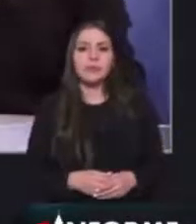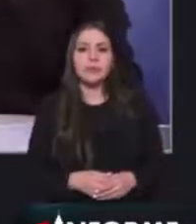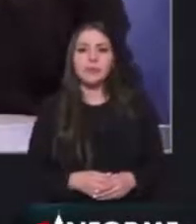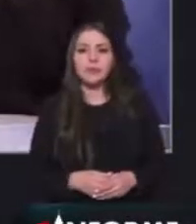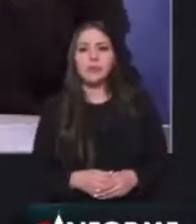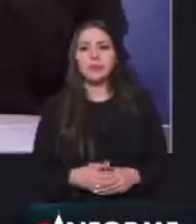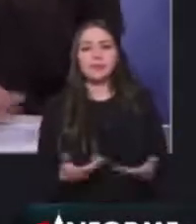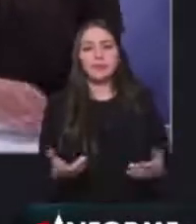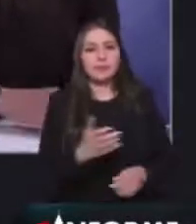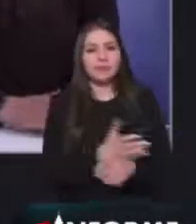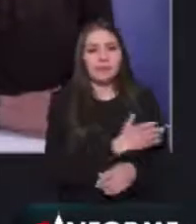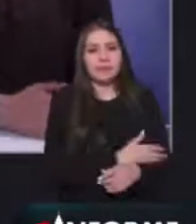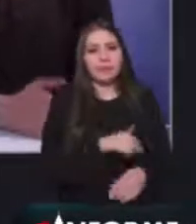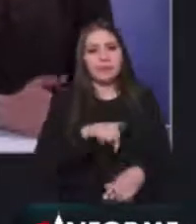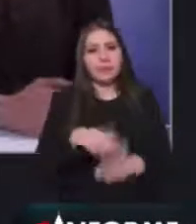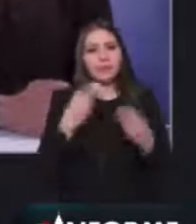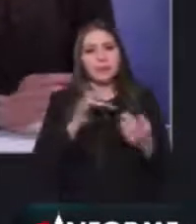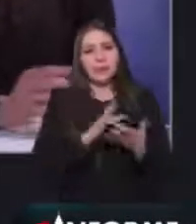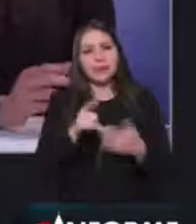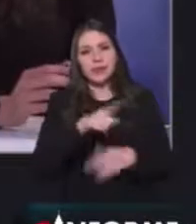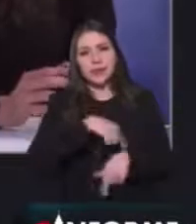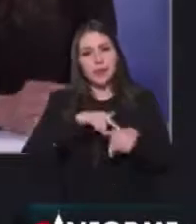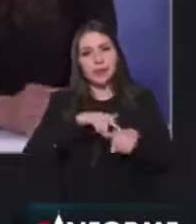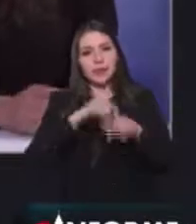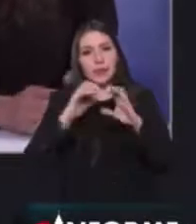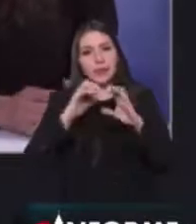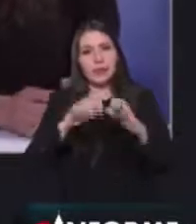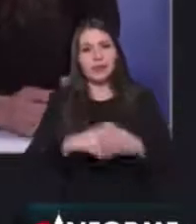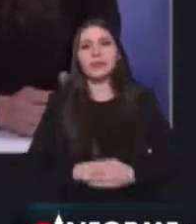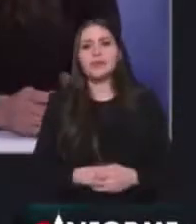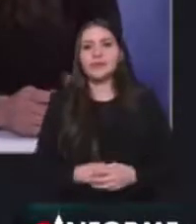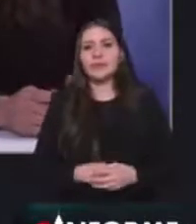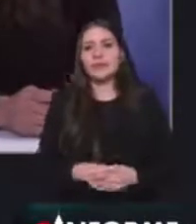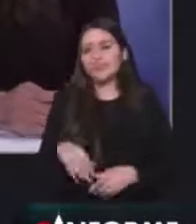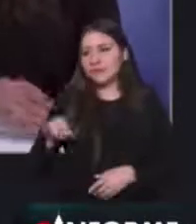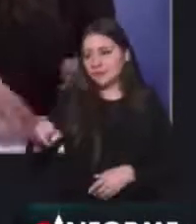habernos acompañado y seguir cuidándonos. Claro que sí, con mucho gusto. Buenas noches.